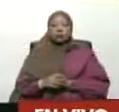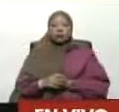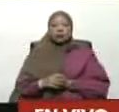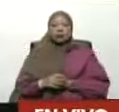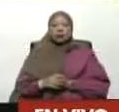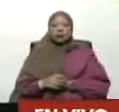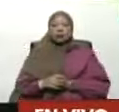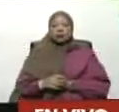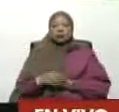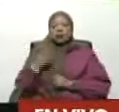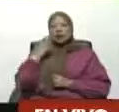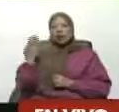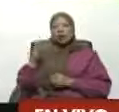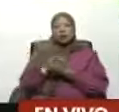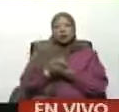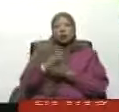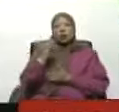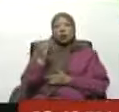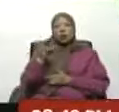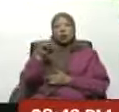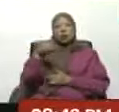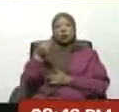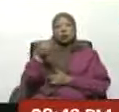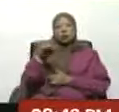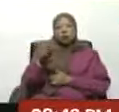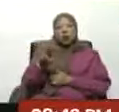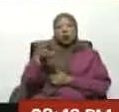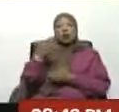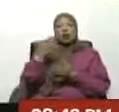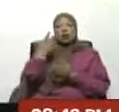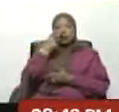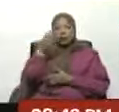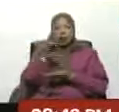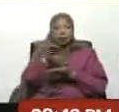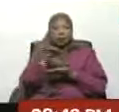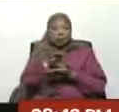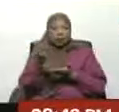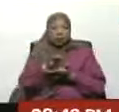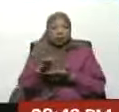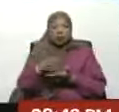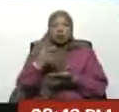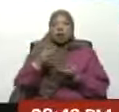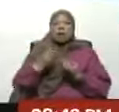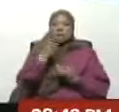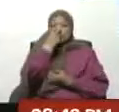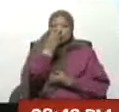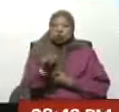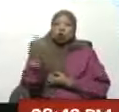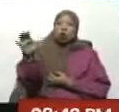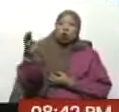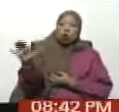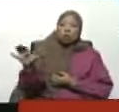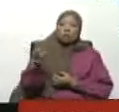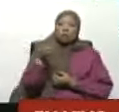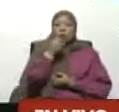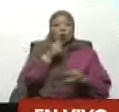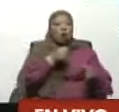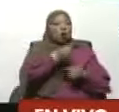Omar Enrique estuvo en Bogotá, Cali, Medellín ahorita. Éxito total. Ahí está, mira la torre, la